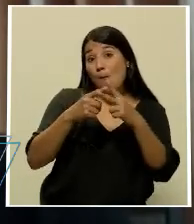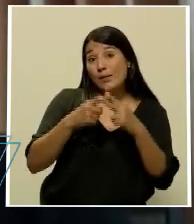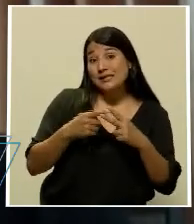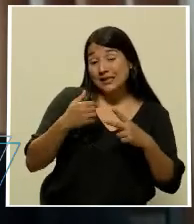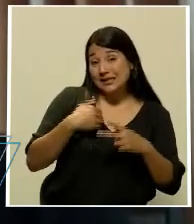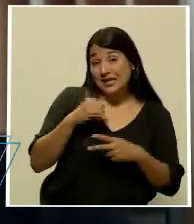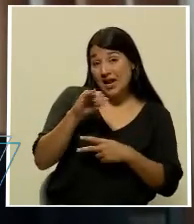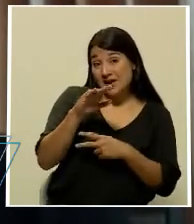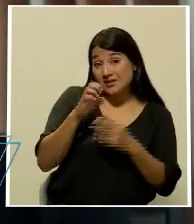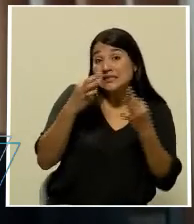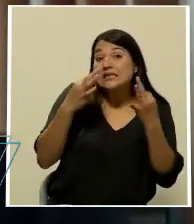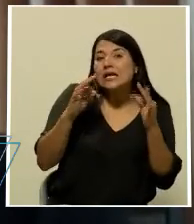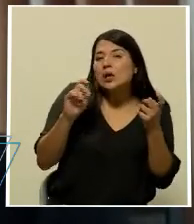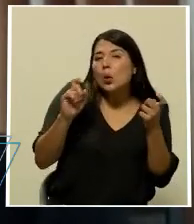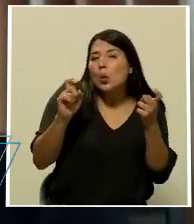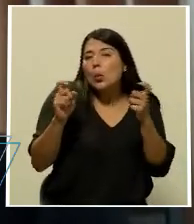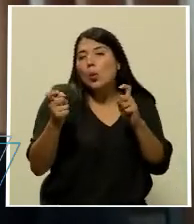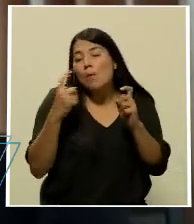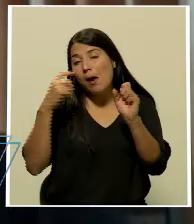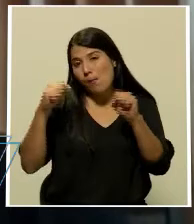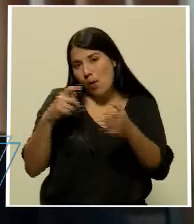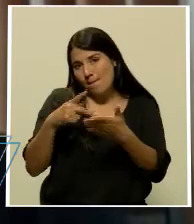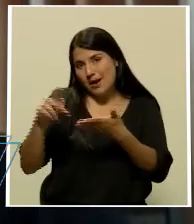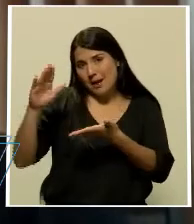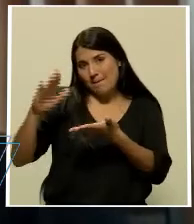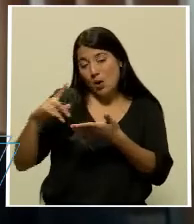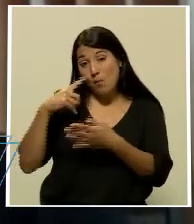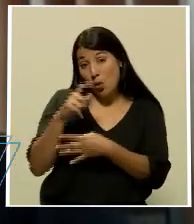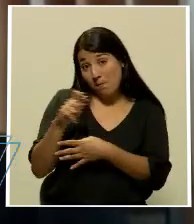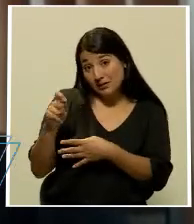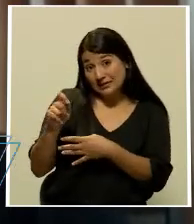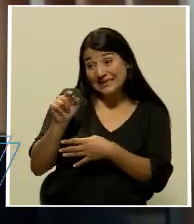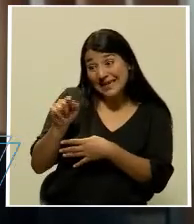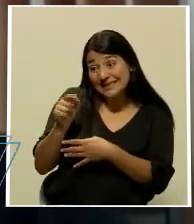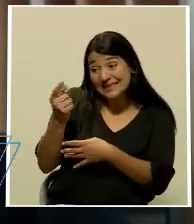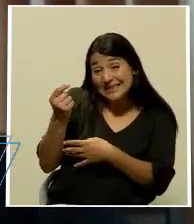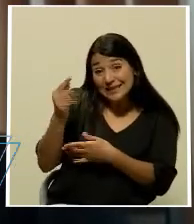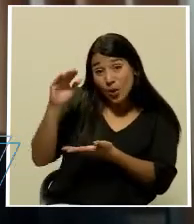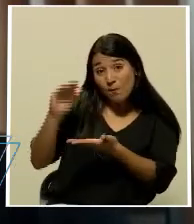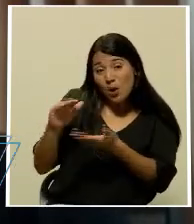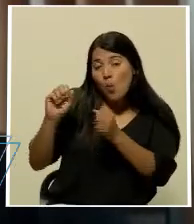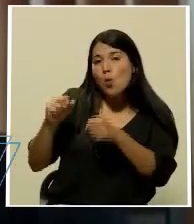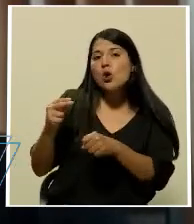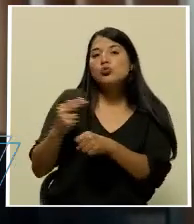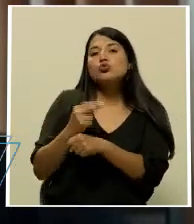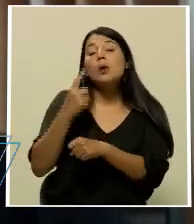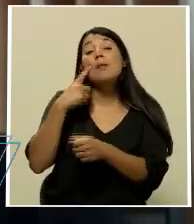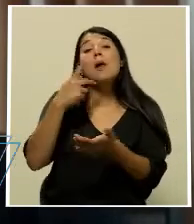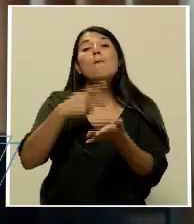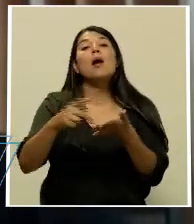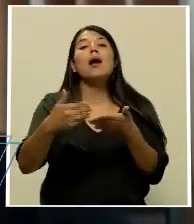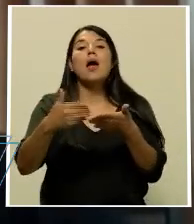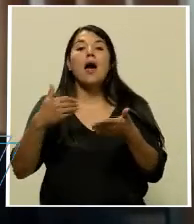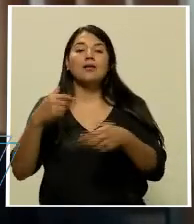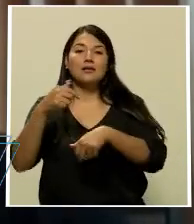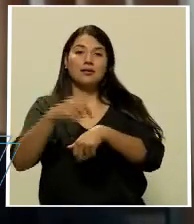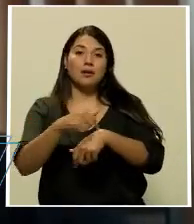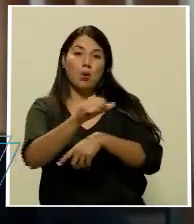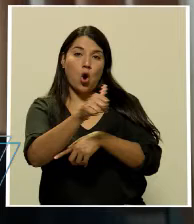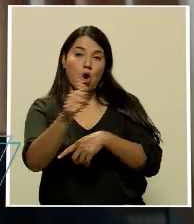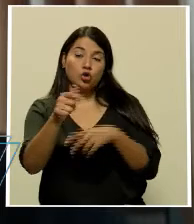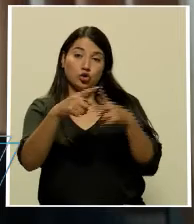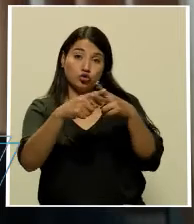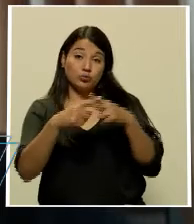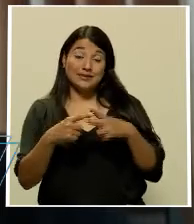quizás muy posiblemente poder utilizar estos recursos para cancelar de manera más anticipada otras obligaciones